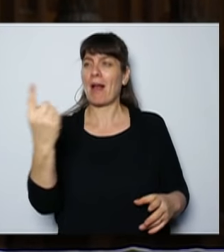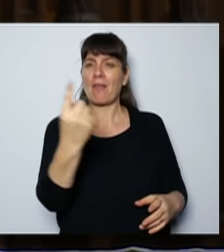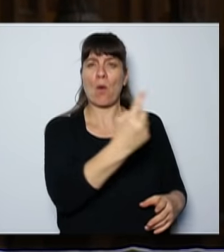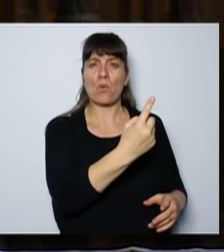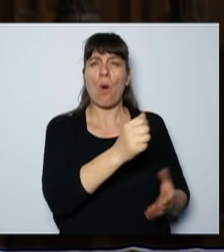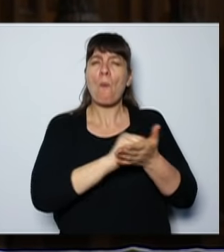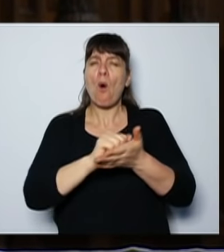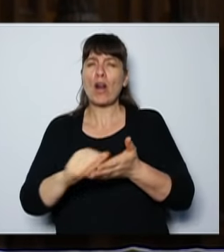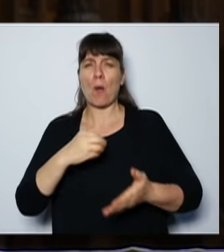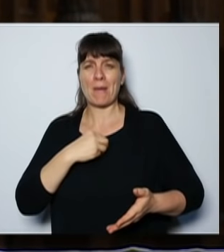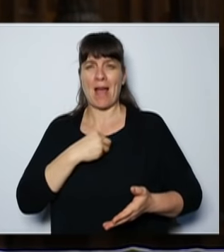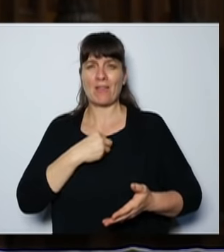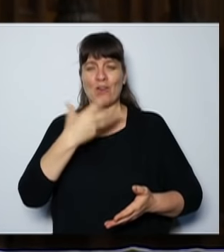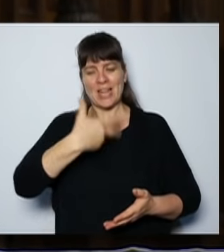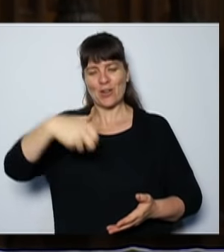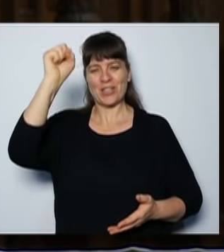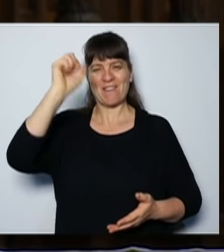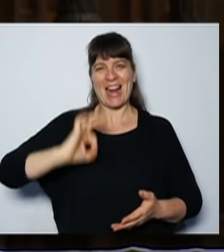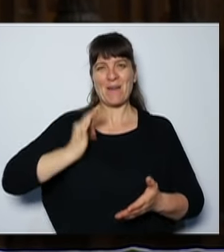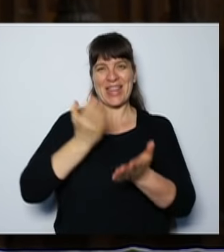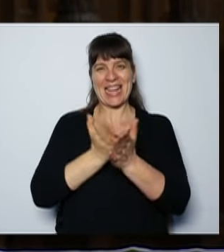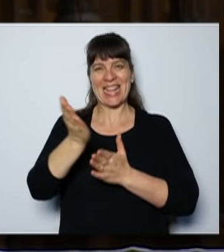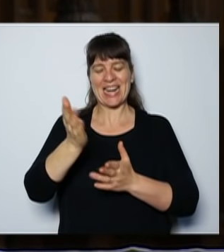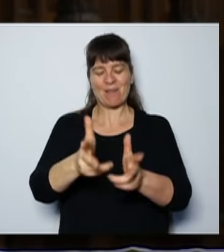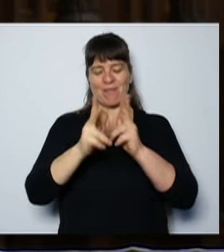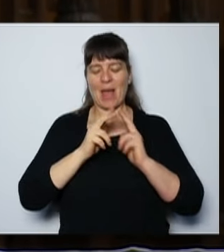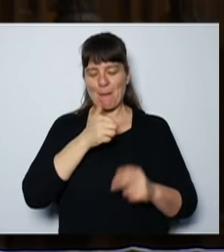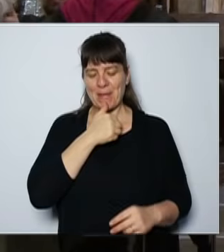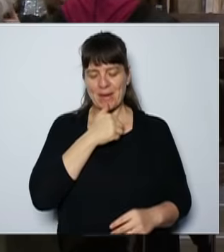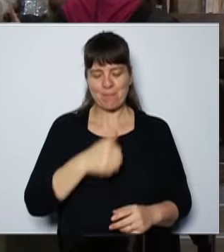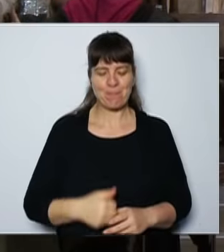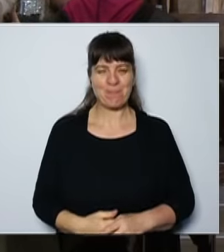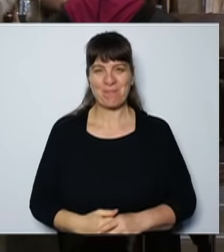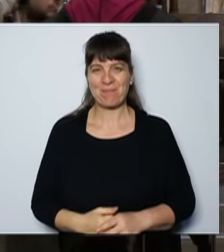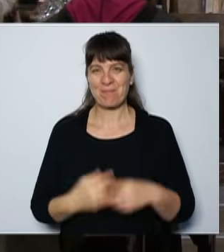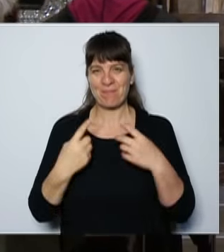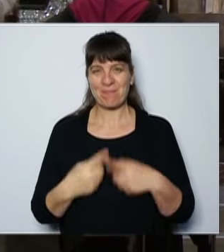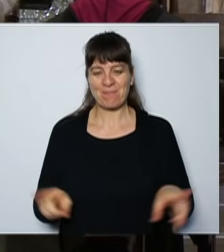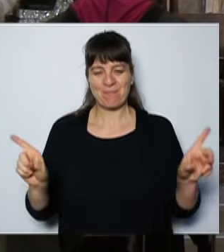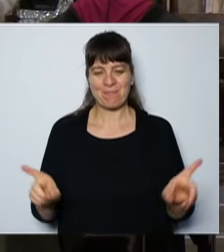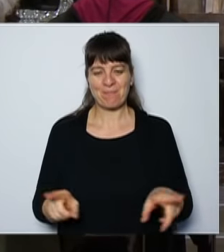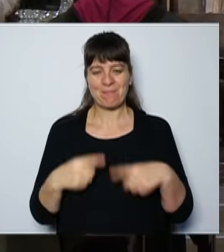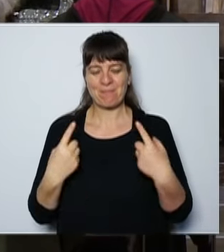perdone nuestros pecados y nos lleve a la vida eterna. Amén.